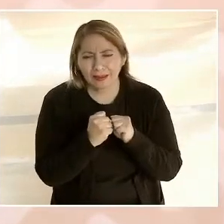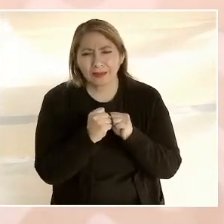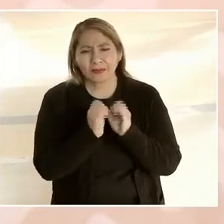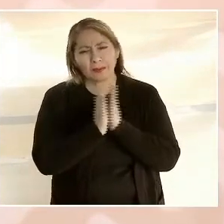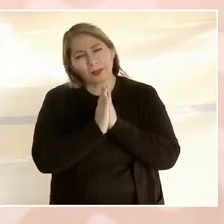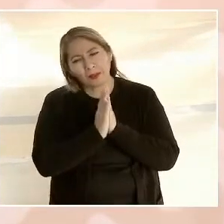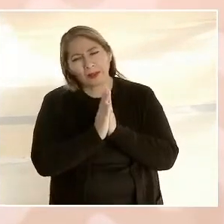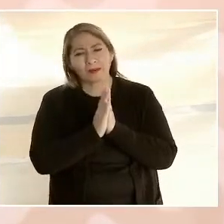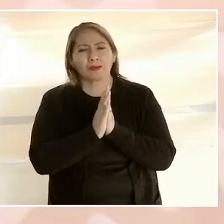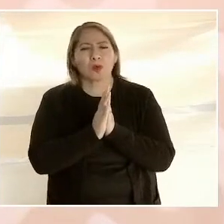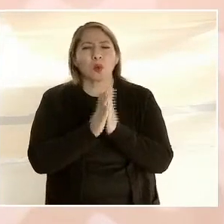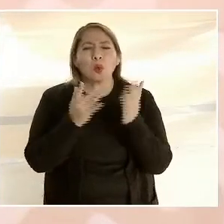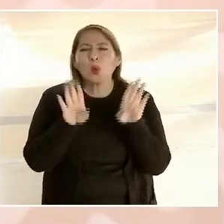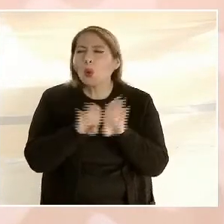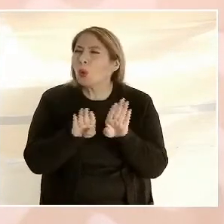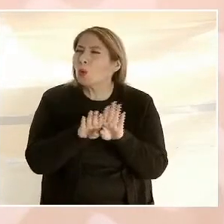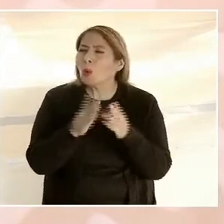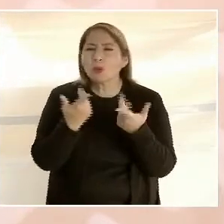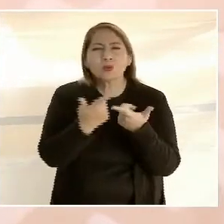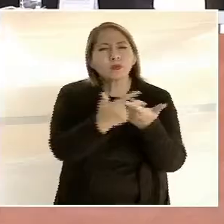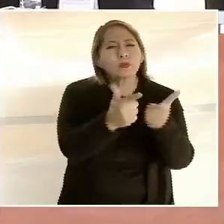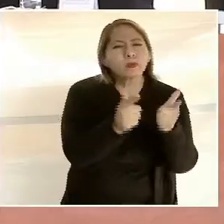una organización popular